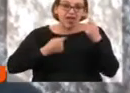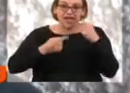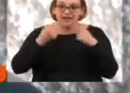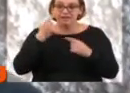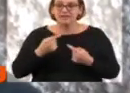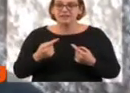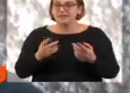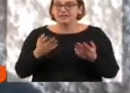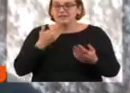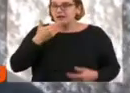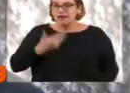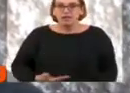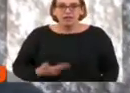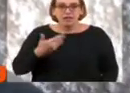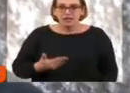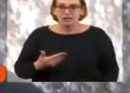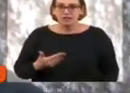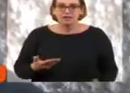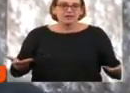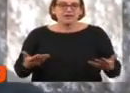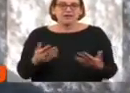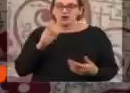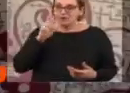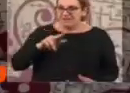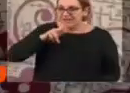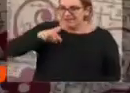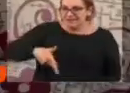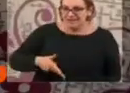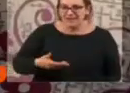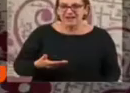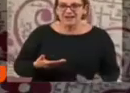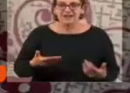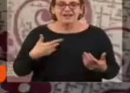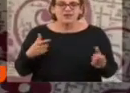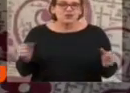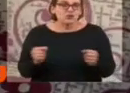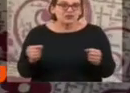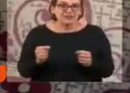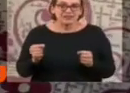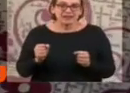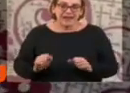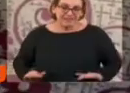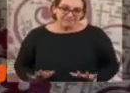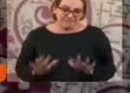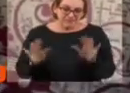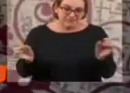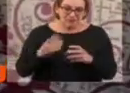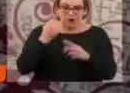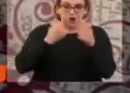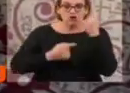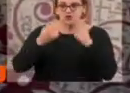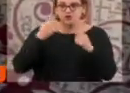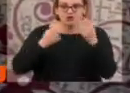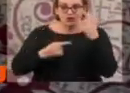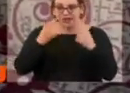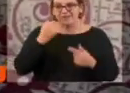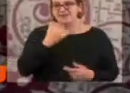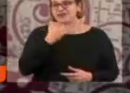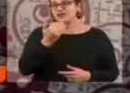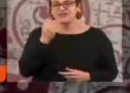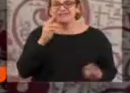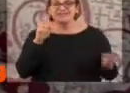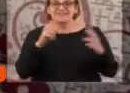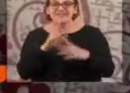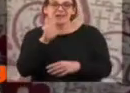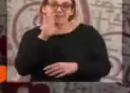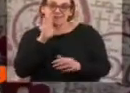no podía creer. Yo dije, no veo a mi hija. Yo en un temblor, aprontando todo, lloraba que no sabía si llamar a mi madre, no